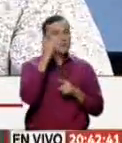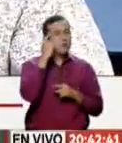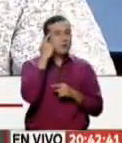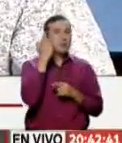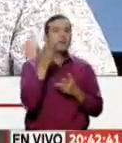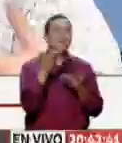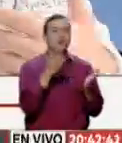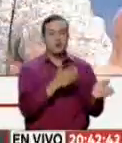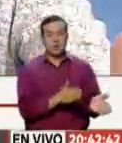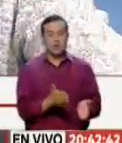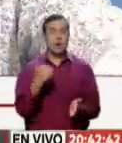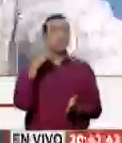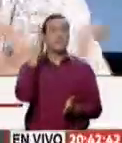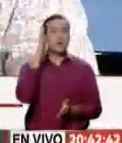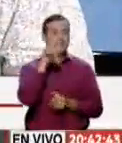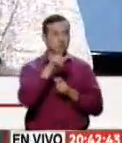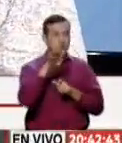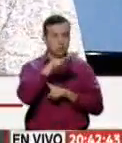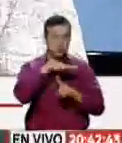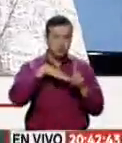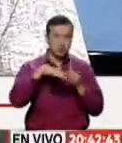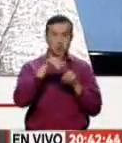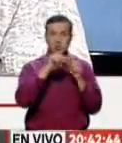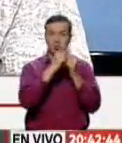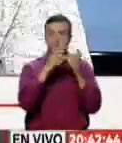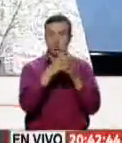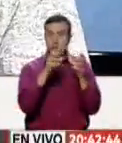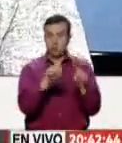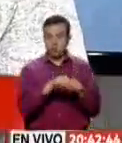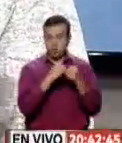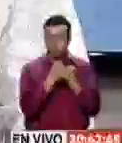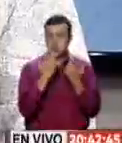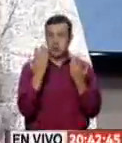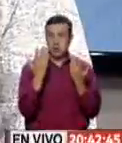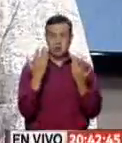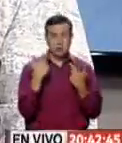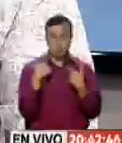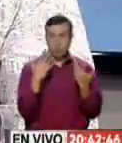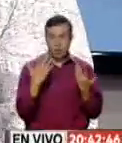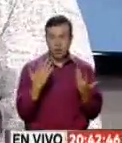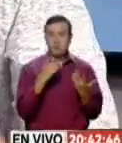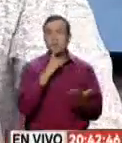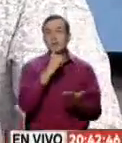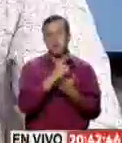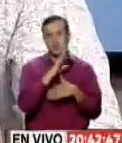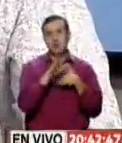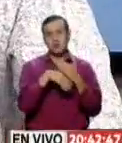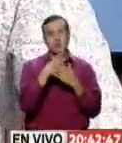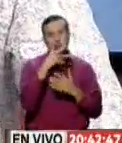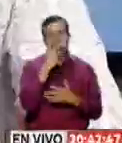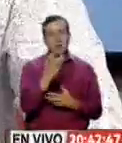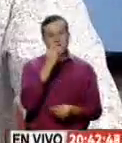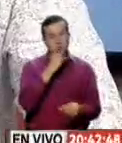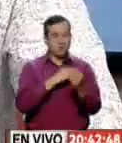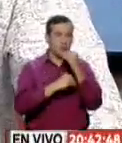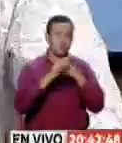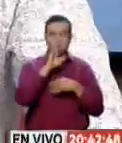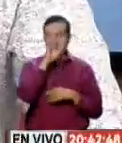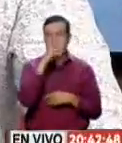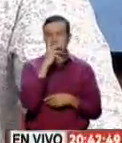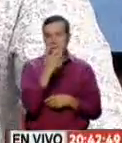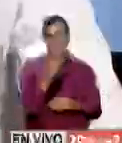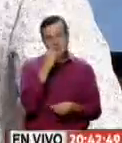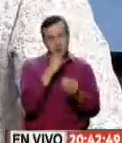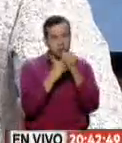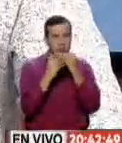la manera de darle voz y darle espacio a un sector de la sociedad que no lo tiene? Porque es cierto que todos comemos pan, el pan nunca falta en la mesa,